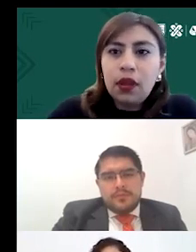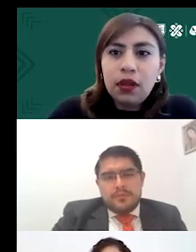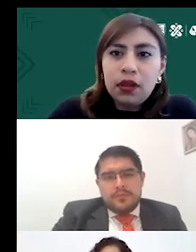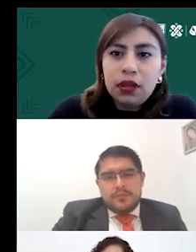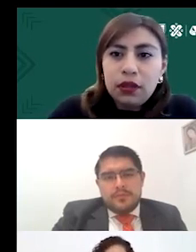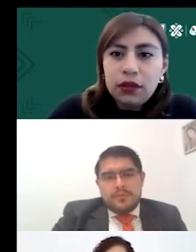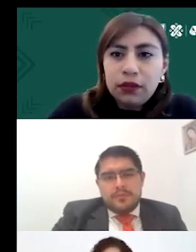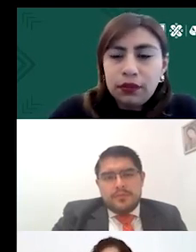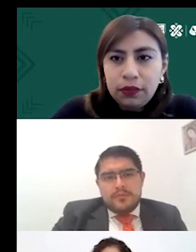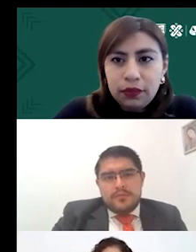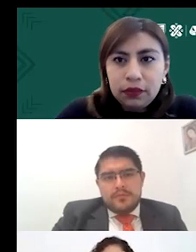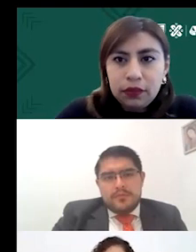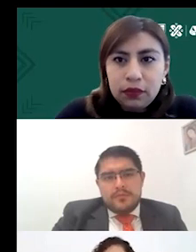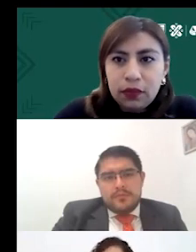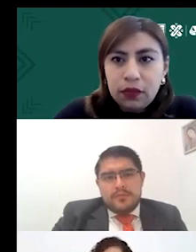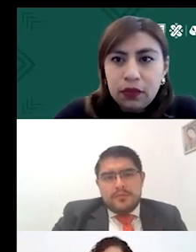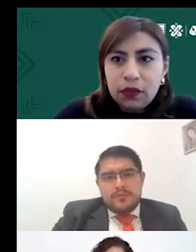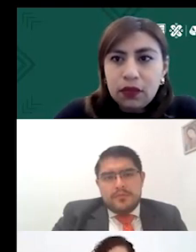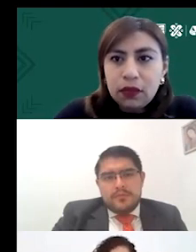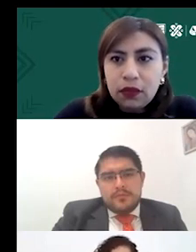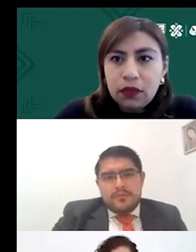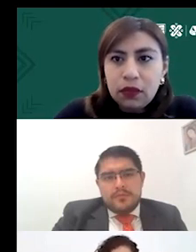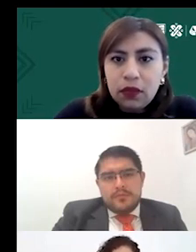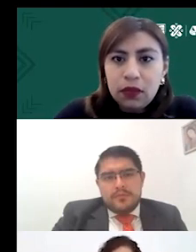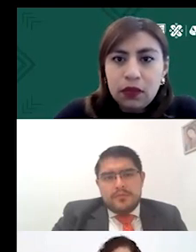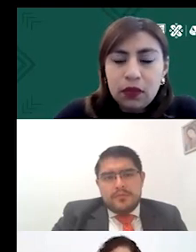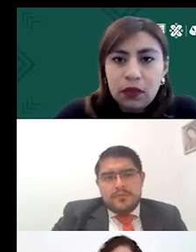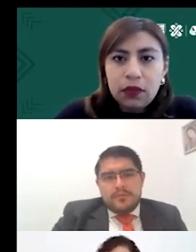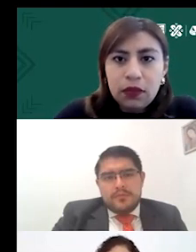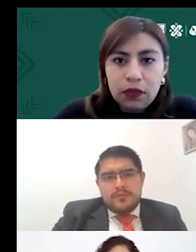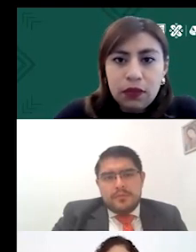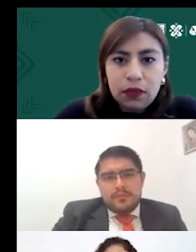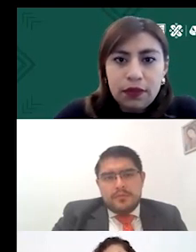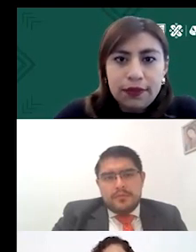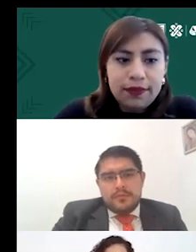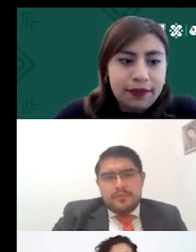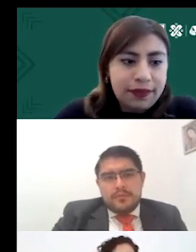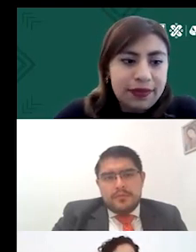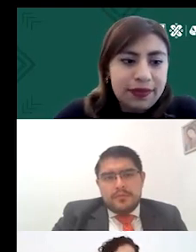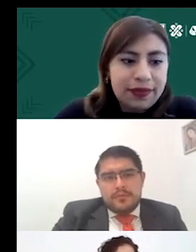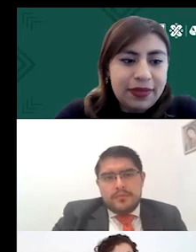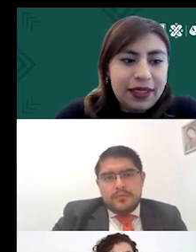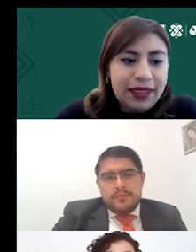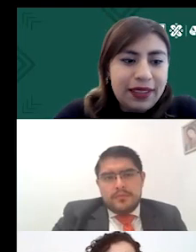de derechos humanos o derechos laborales, pues no va a ser admitida por el centro y se los van a desechar.